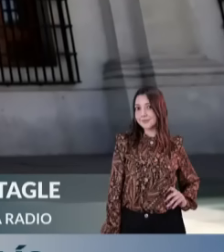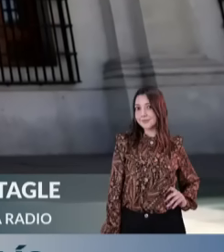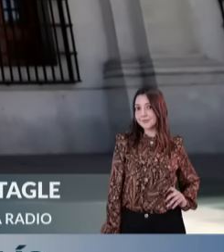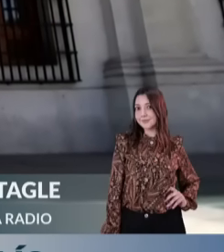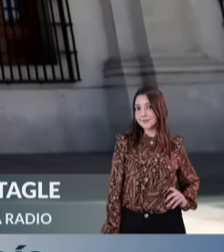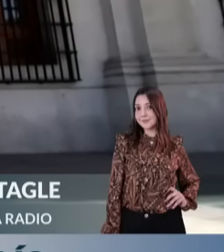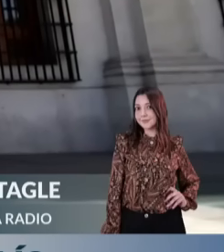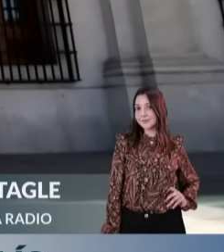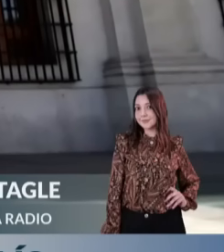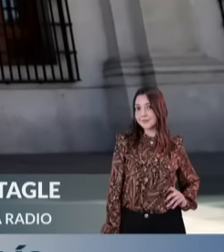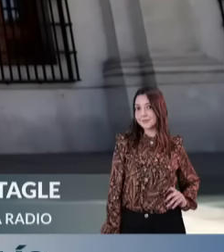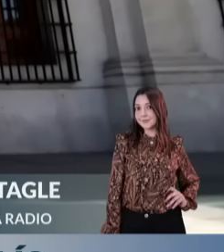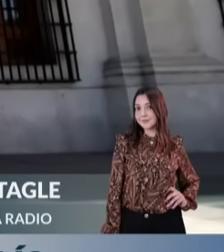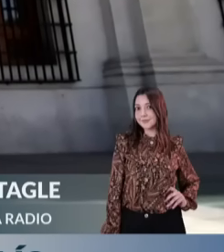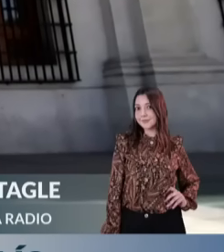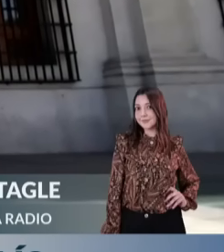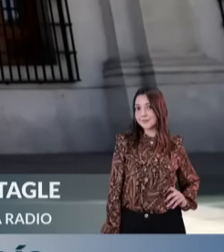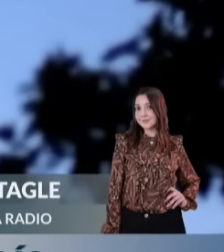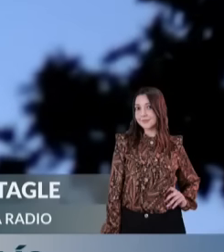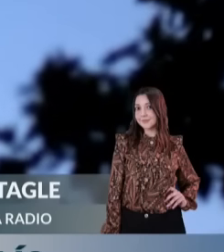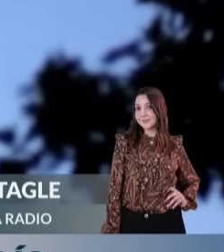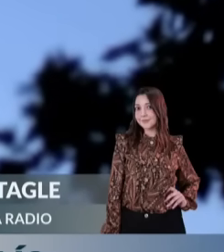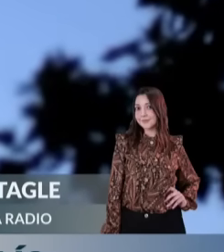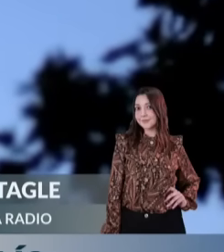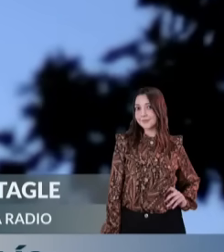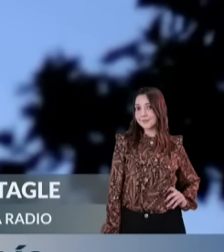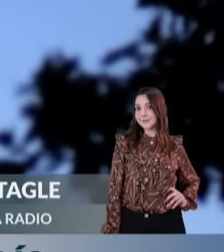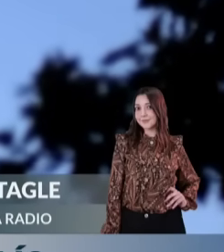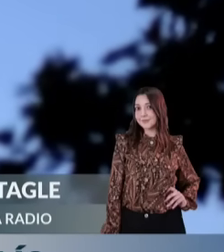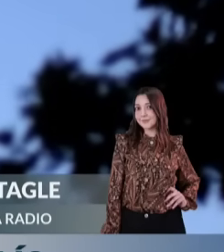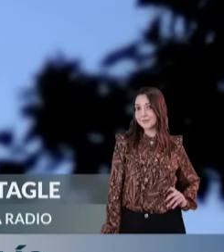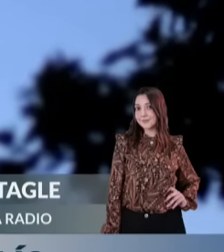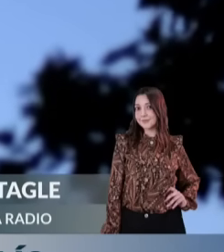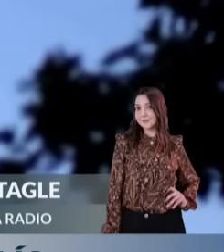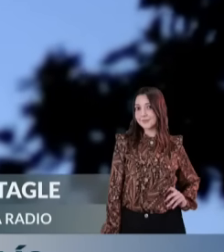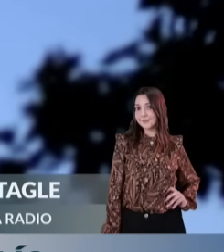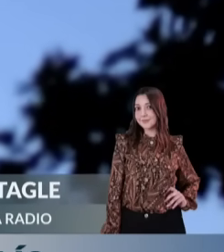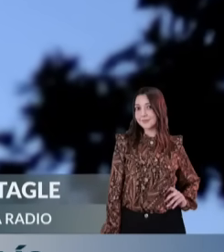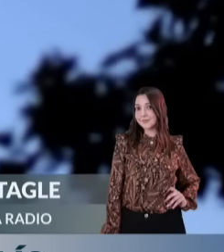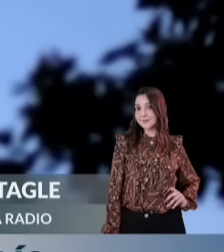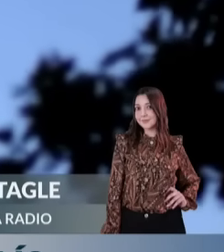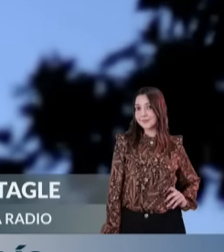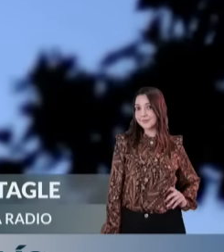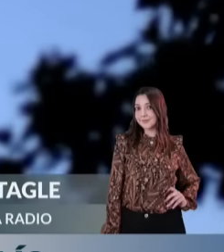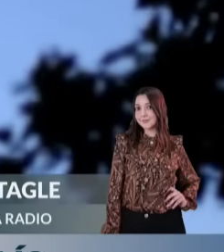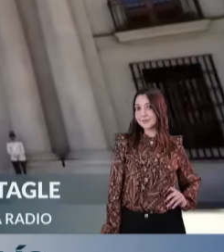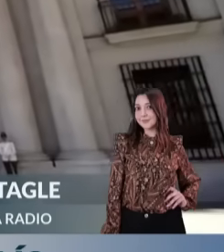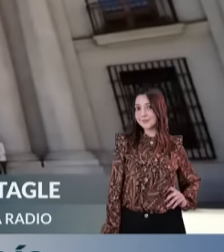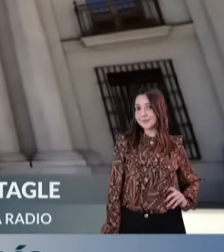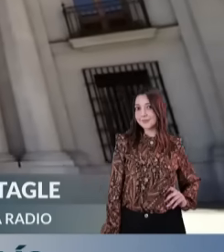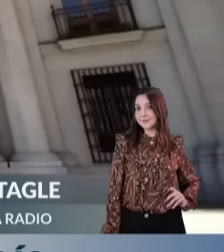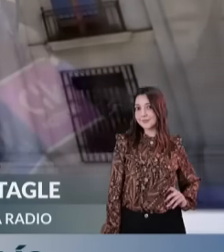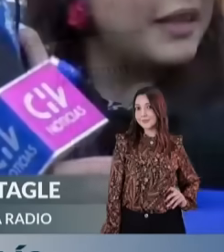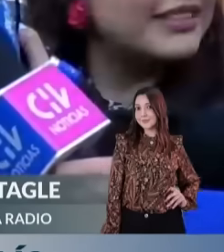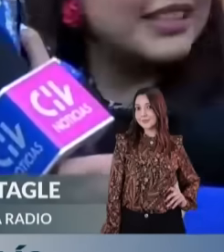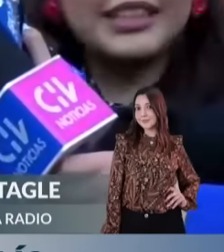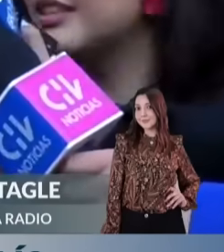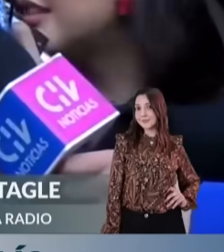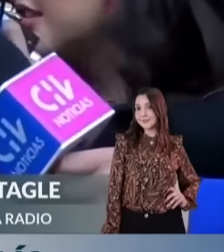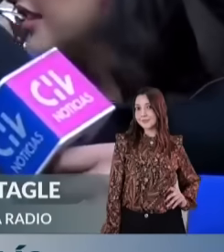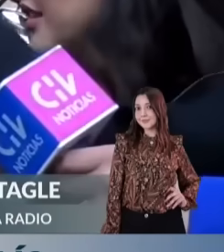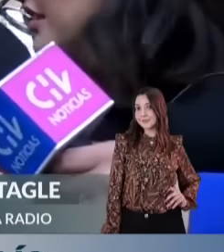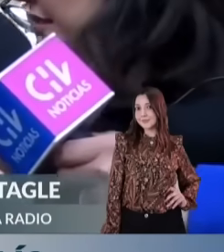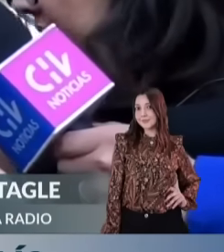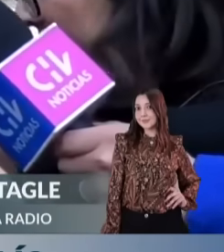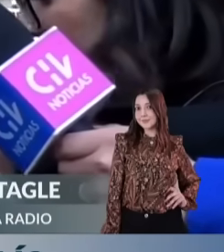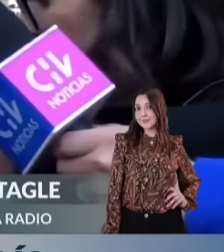que la Fundación Democracia Viva era derechamente corrupción. Y esto fue en conversación con el programa Mesa Central de Canal 13,